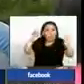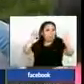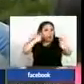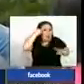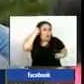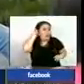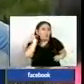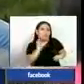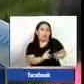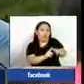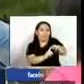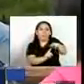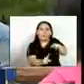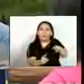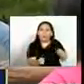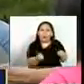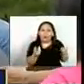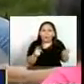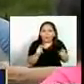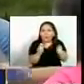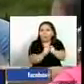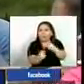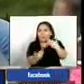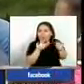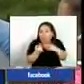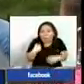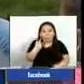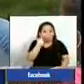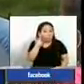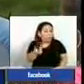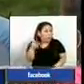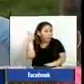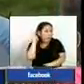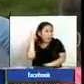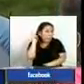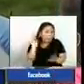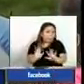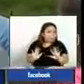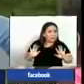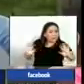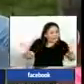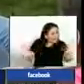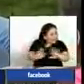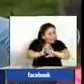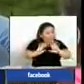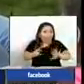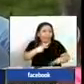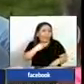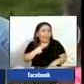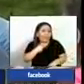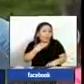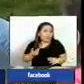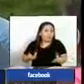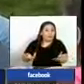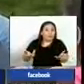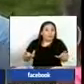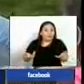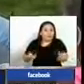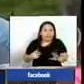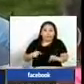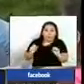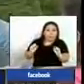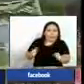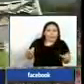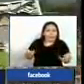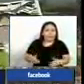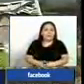perdió el niño, pero no me dijeron cómo exactamente se perdió. O no vieron nada, no escucharon nada, no oyeron absolutamente ni un grito de él, pues no puede